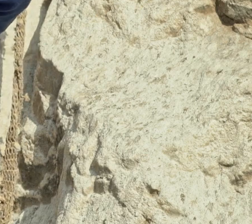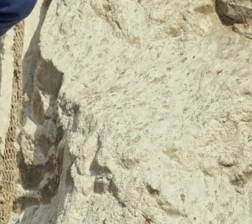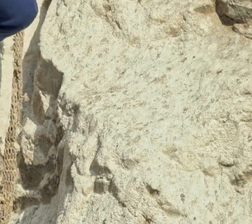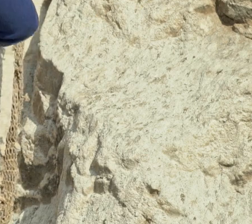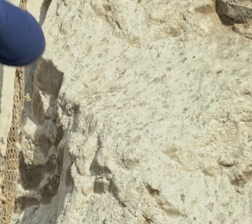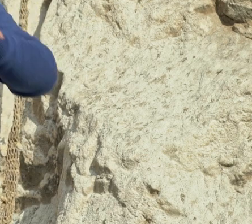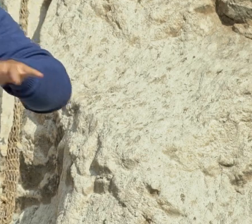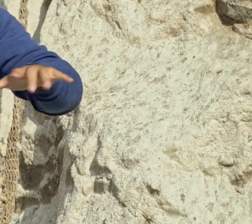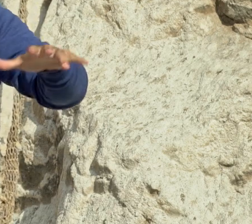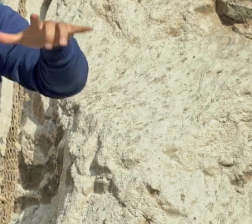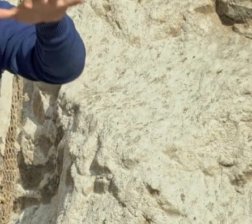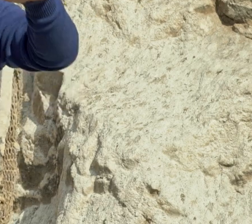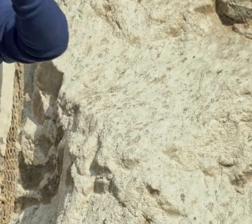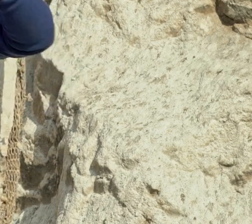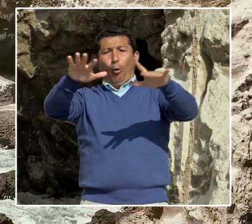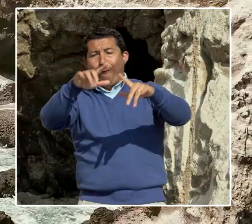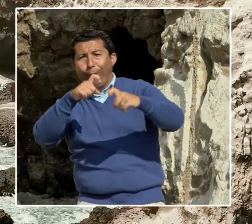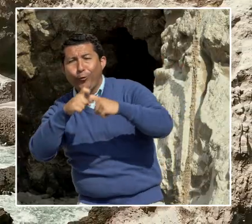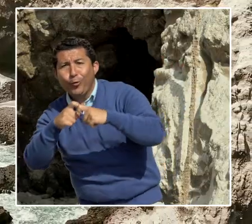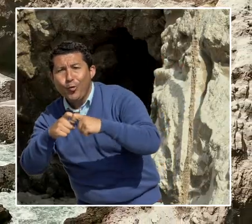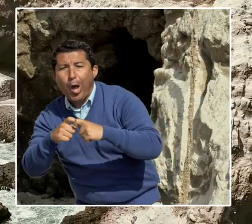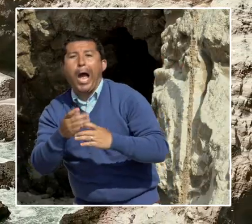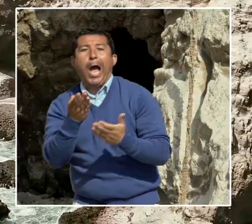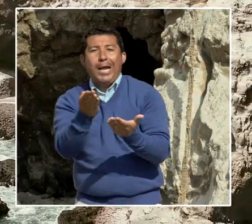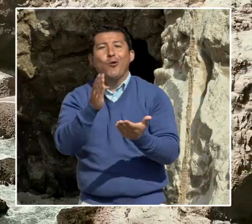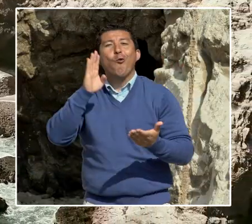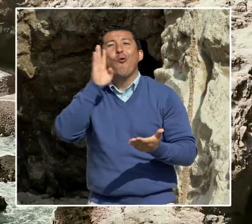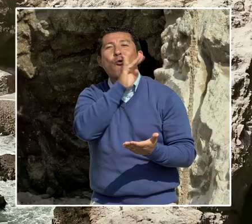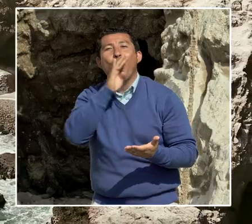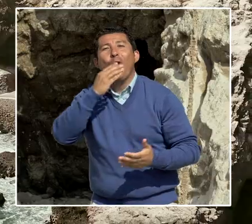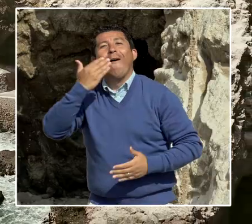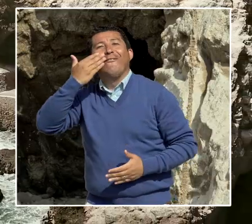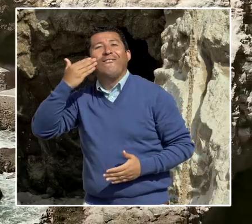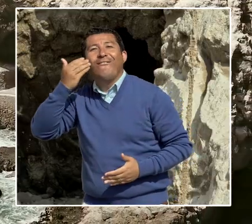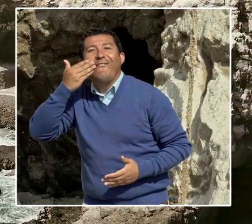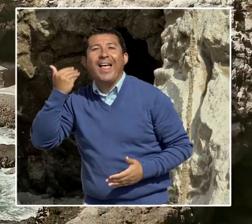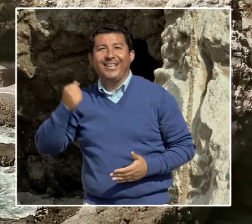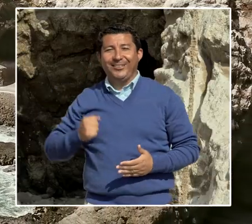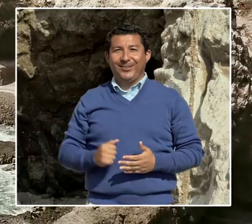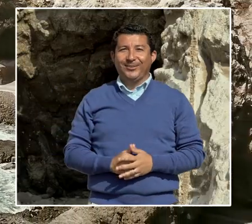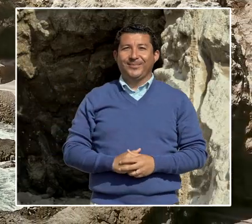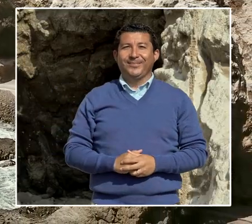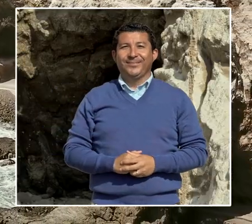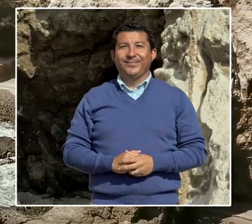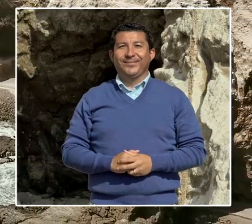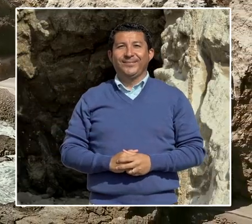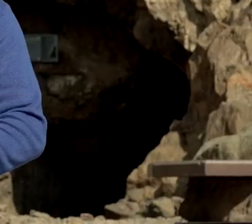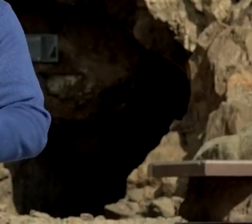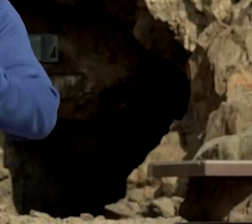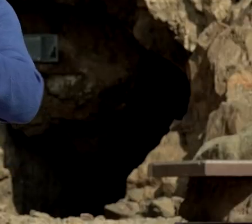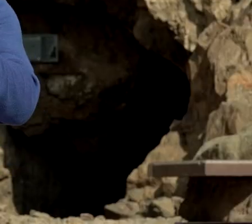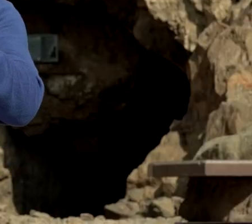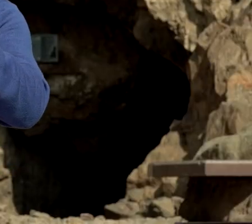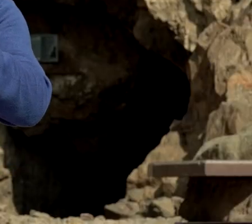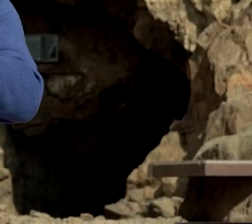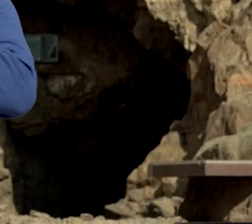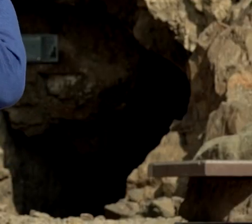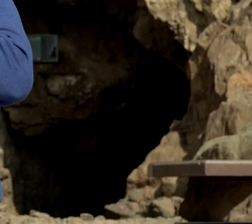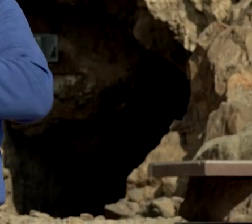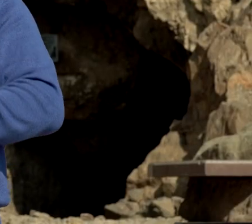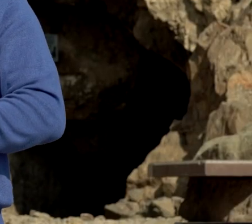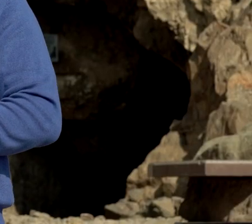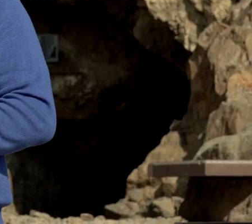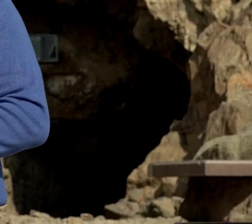su estiércol en los macizos rocosos dando un matiz blanquecino a la superficie del jarillón las poblaciones